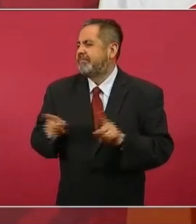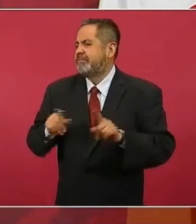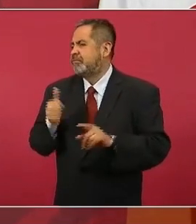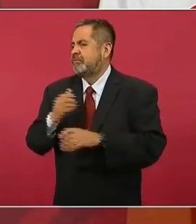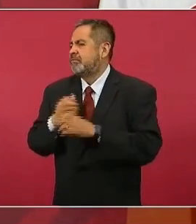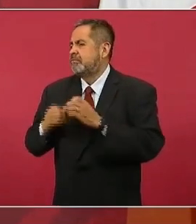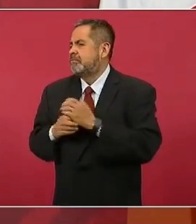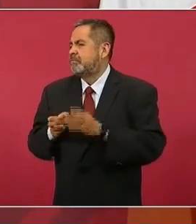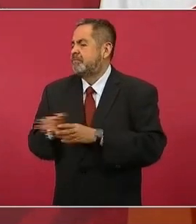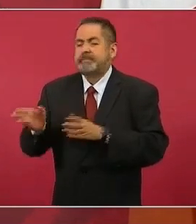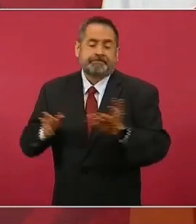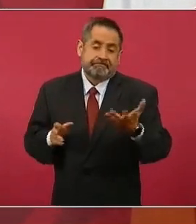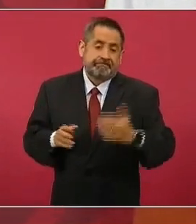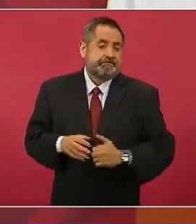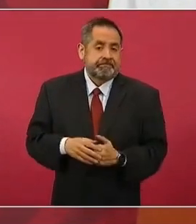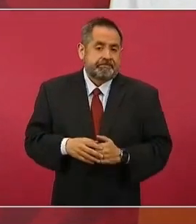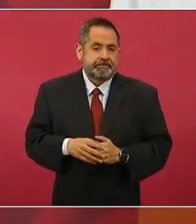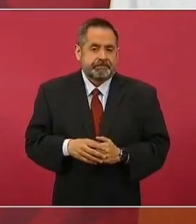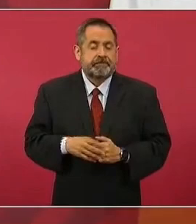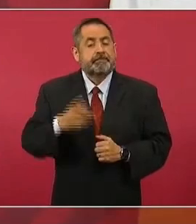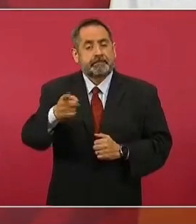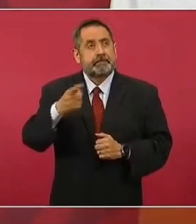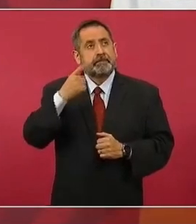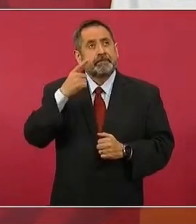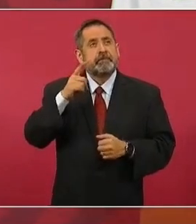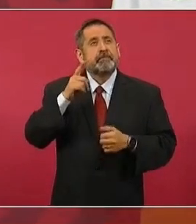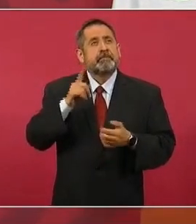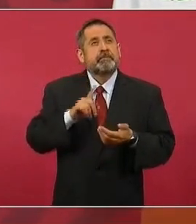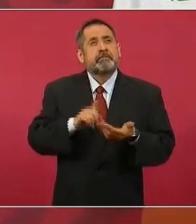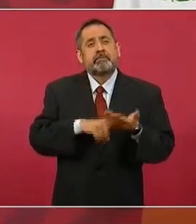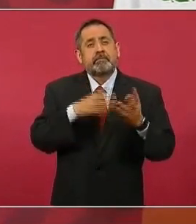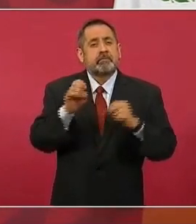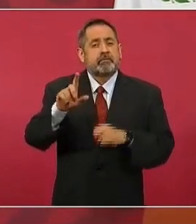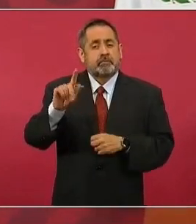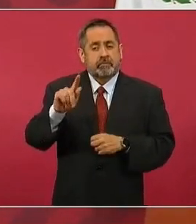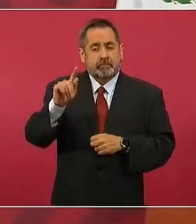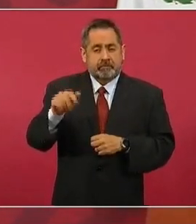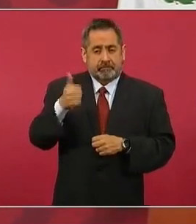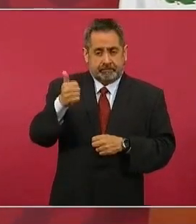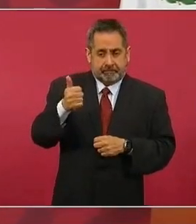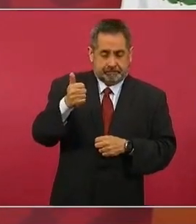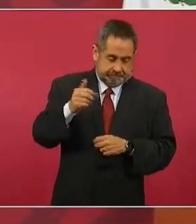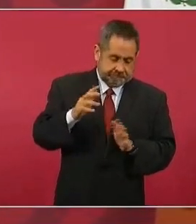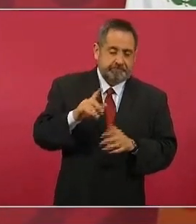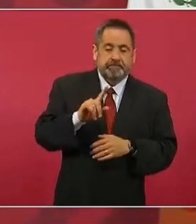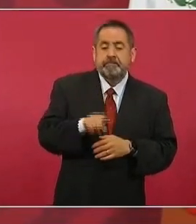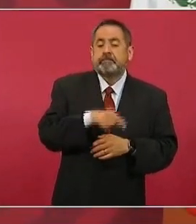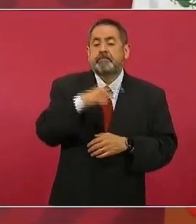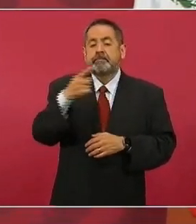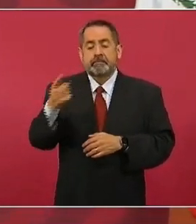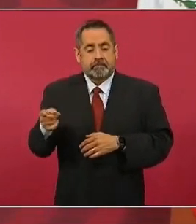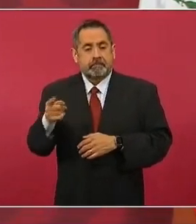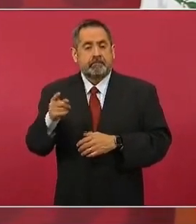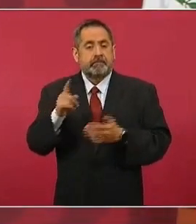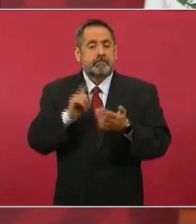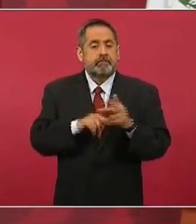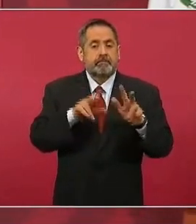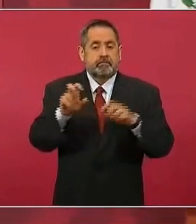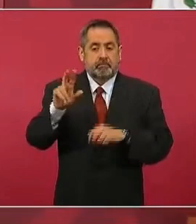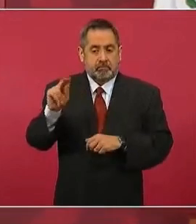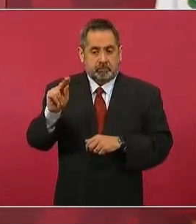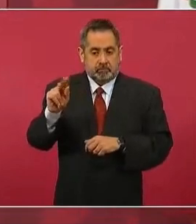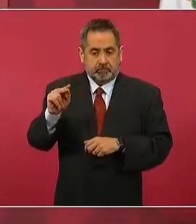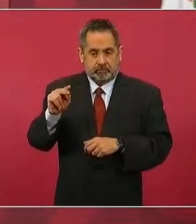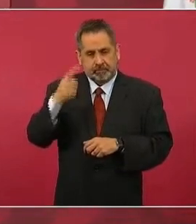Entonces, llega en el 76 y en el 80, como eran periodos de 4